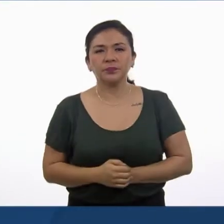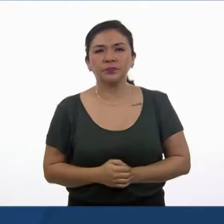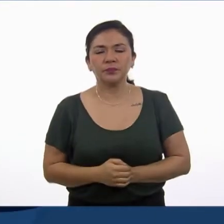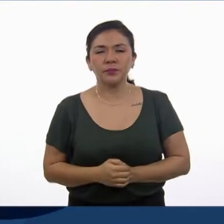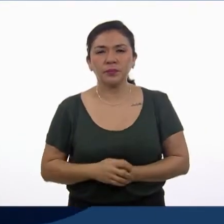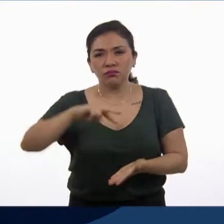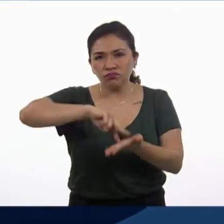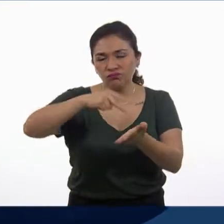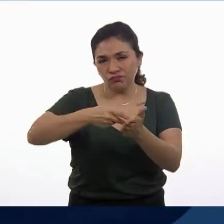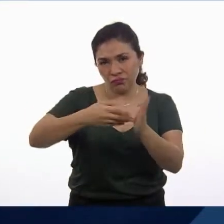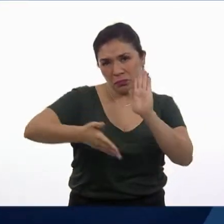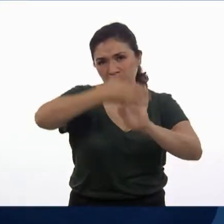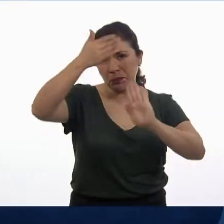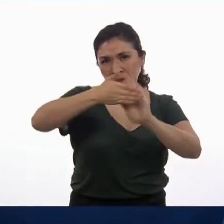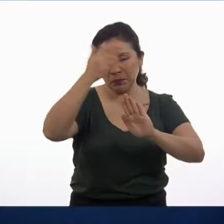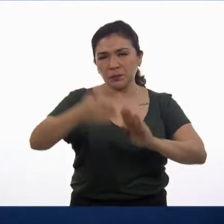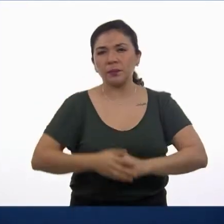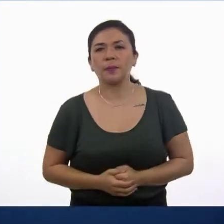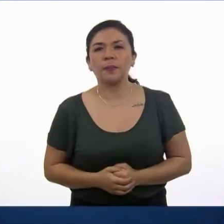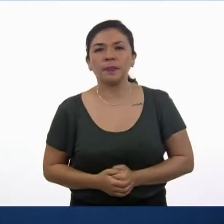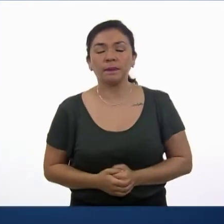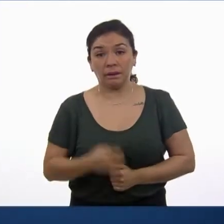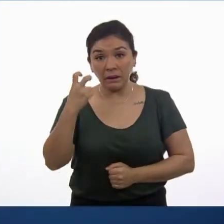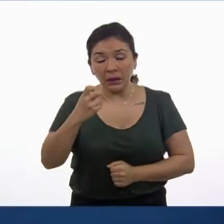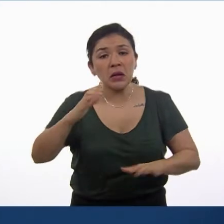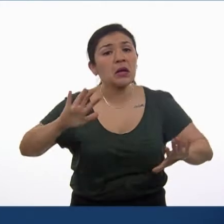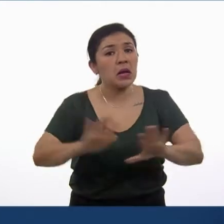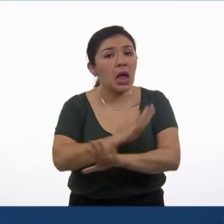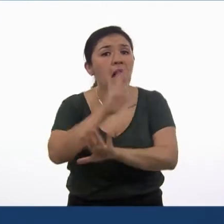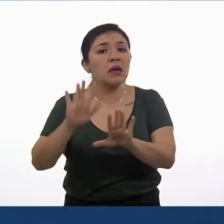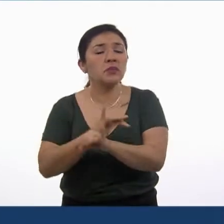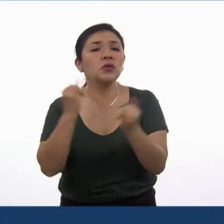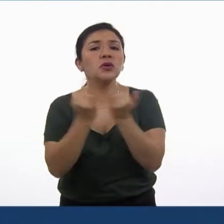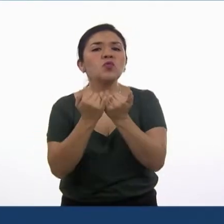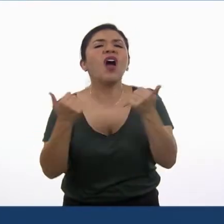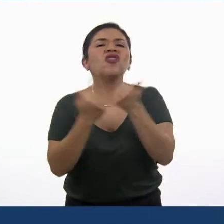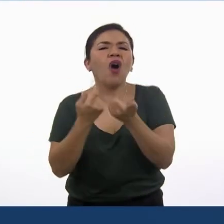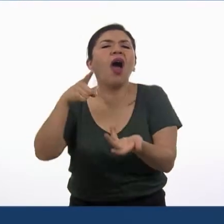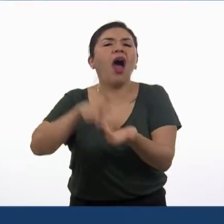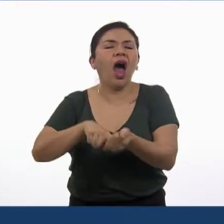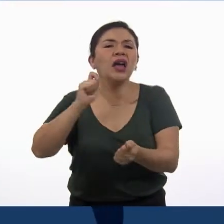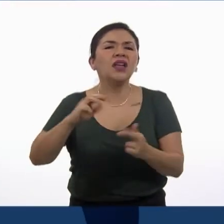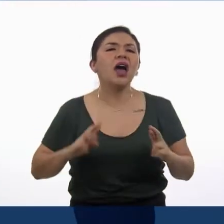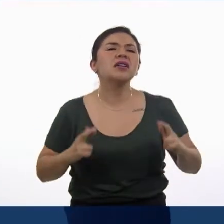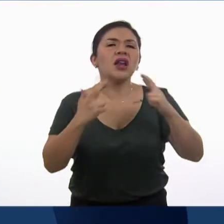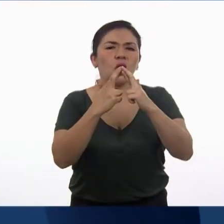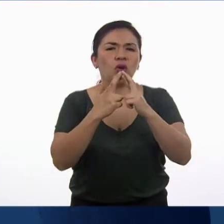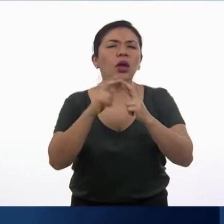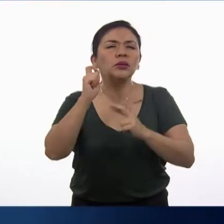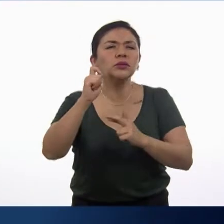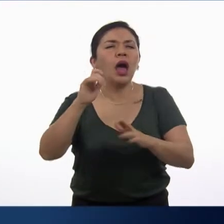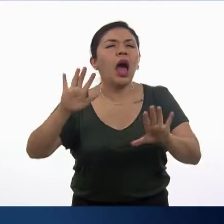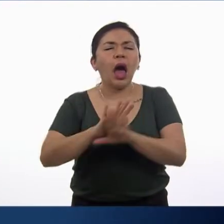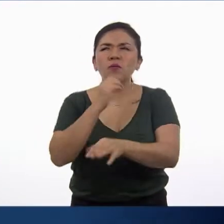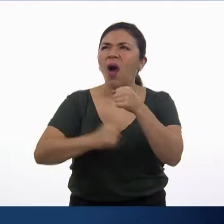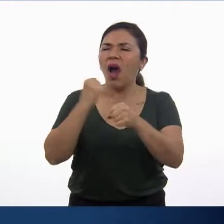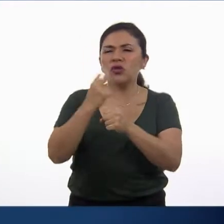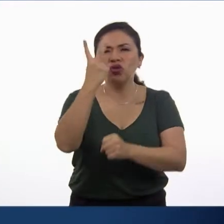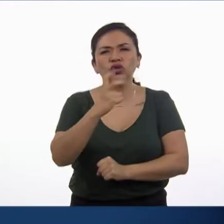Arquitectura. La arquitectura evolucionó influida por la religión, por el budismo hacia el 250